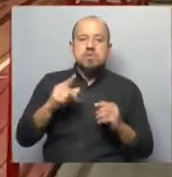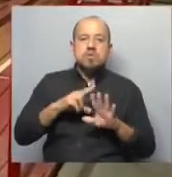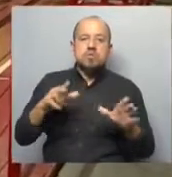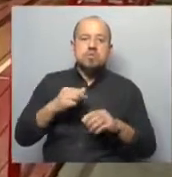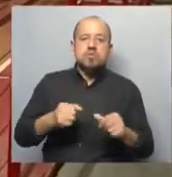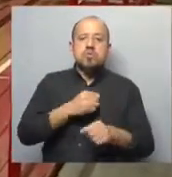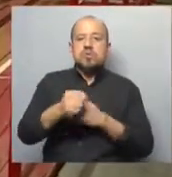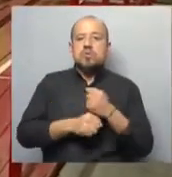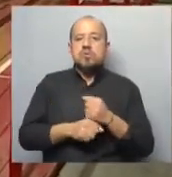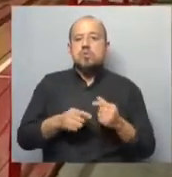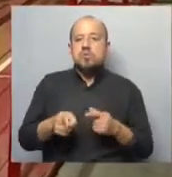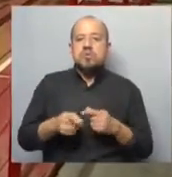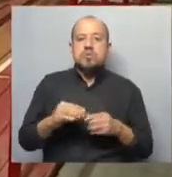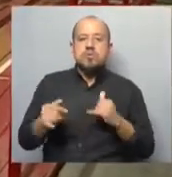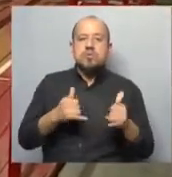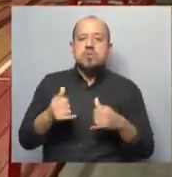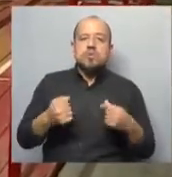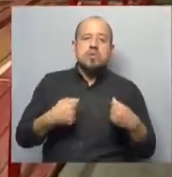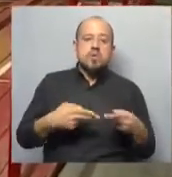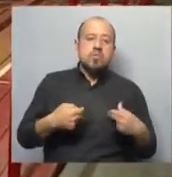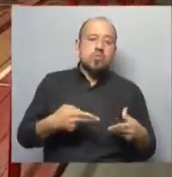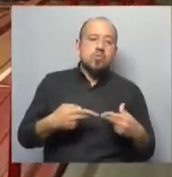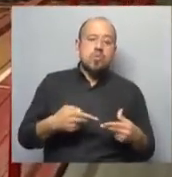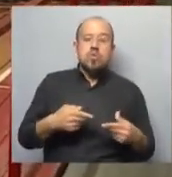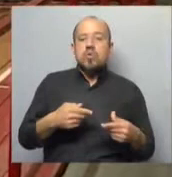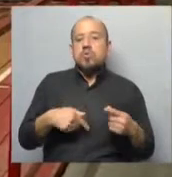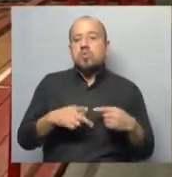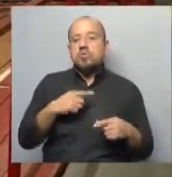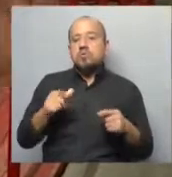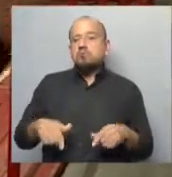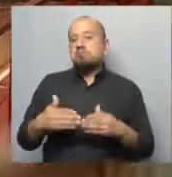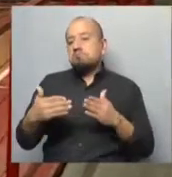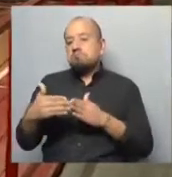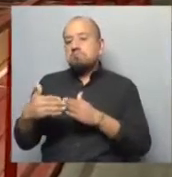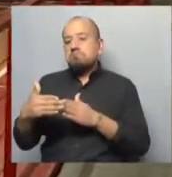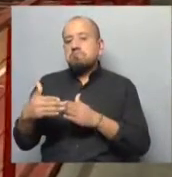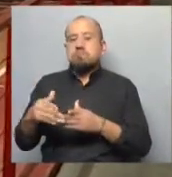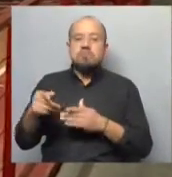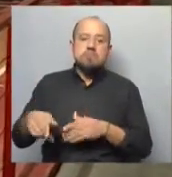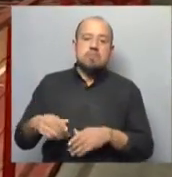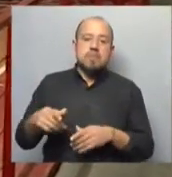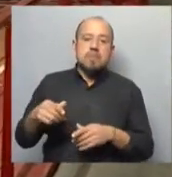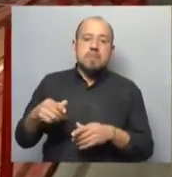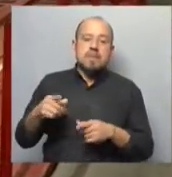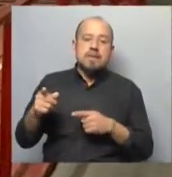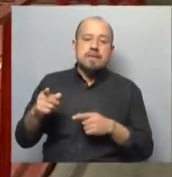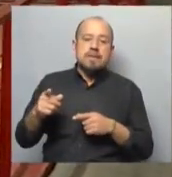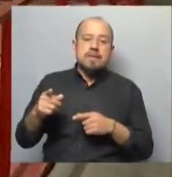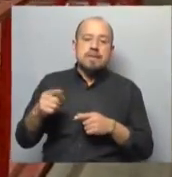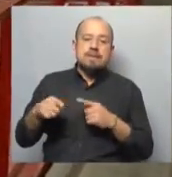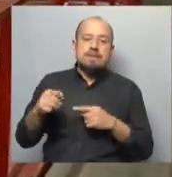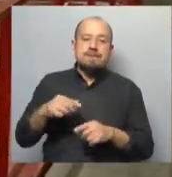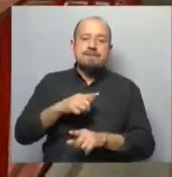años tendrían, que jugaban al fútbol. Era un cuadro de esquina, competían en la Liga